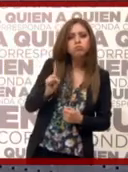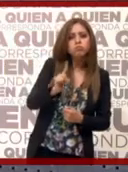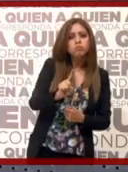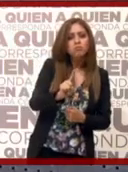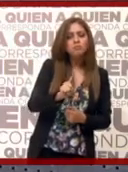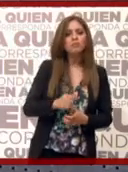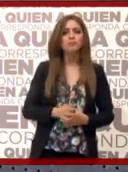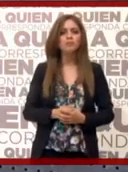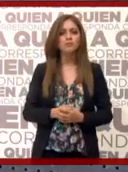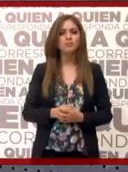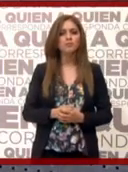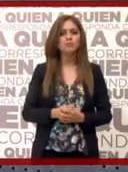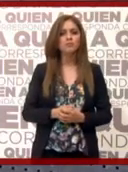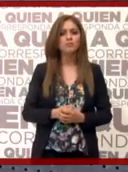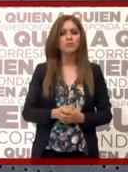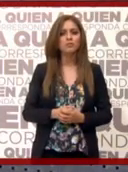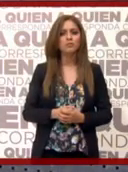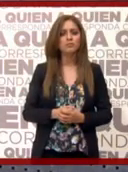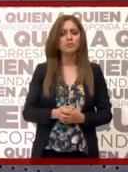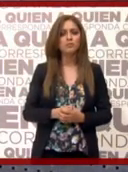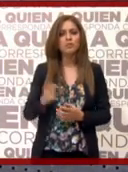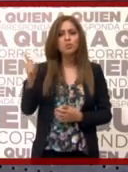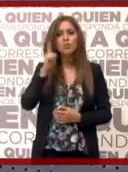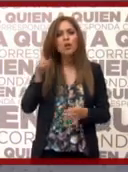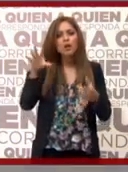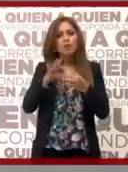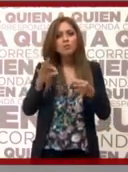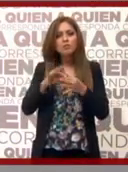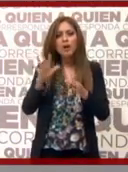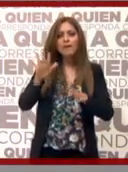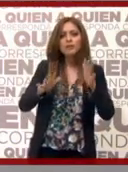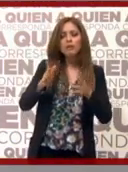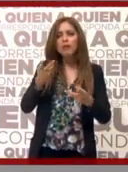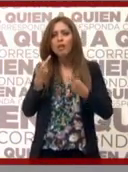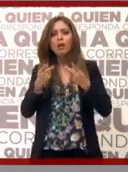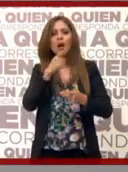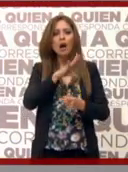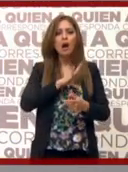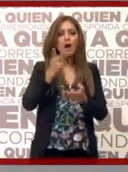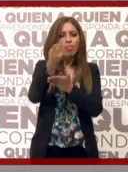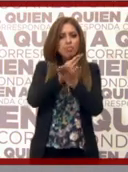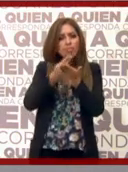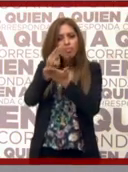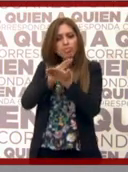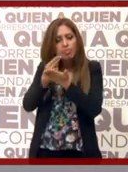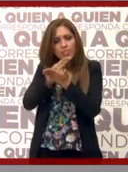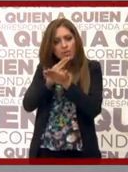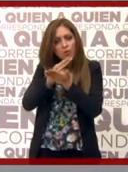cual, que todo lo que ha dicho se ha contradecido. Hay retratos hablados, los cuales